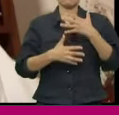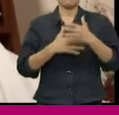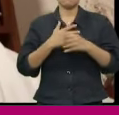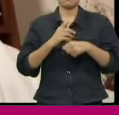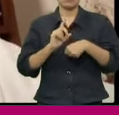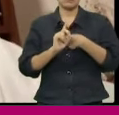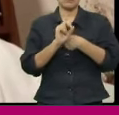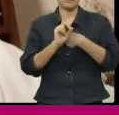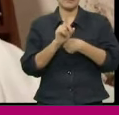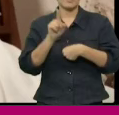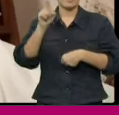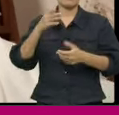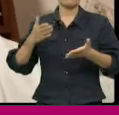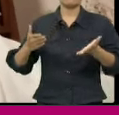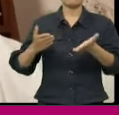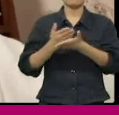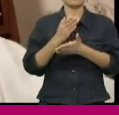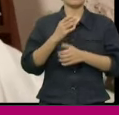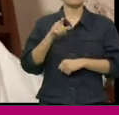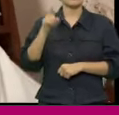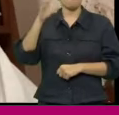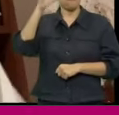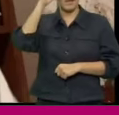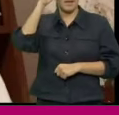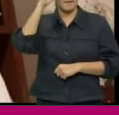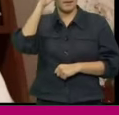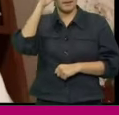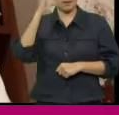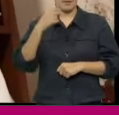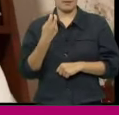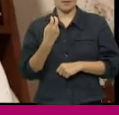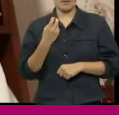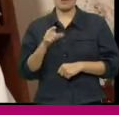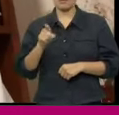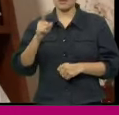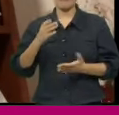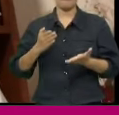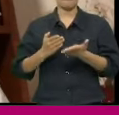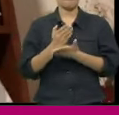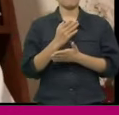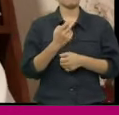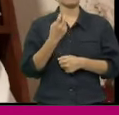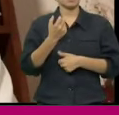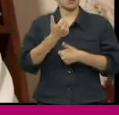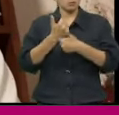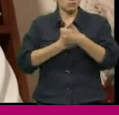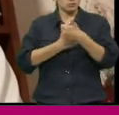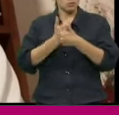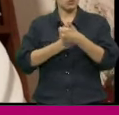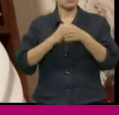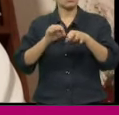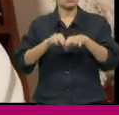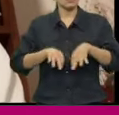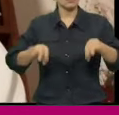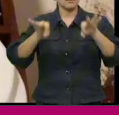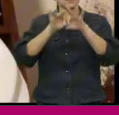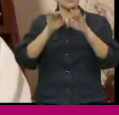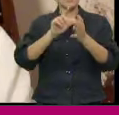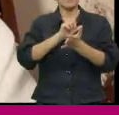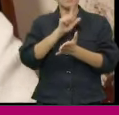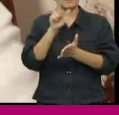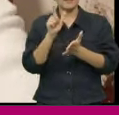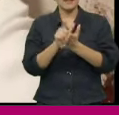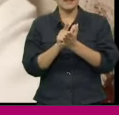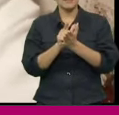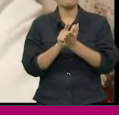por 6 años de Felipe el Sagrado Corazón de Jesús Calderón Hinojosa, y esa fue una lucha muy importante que generó cambios en la ley que, como